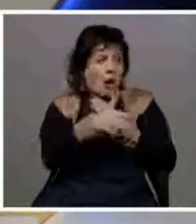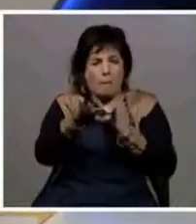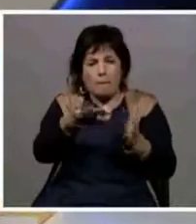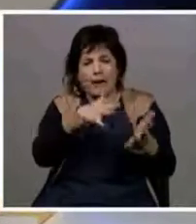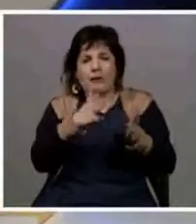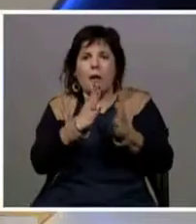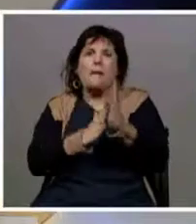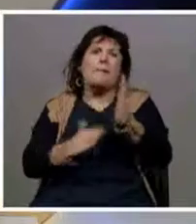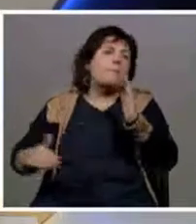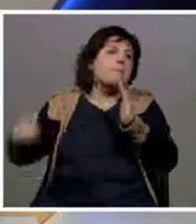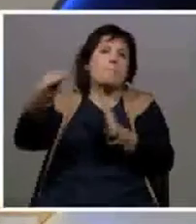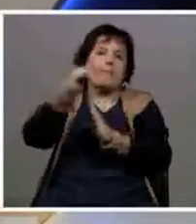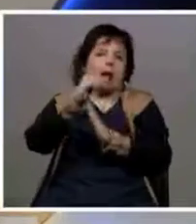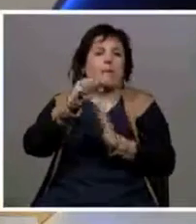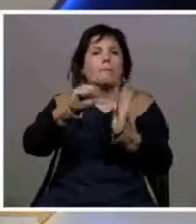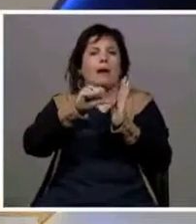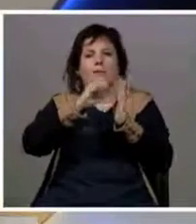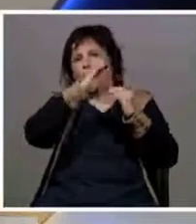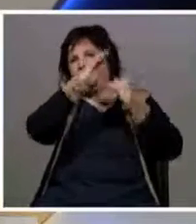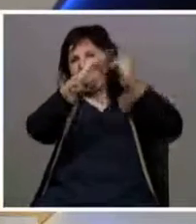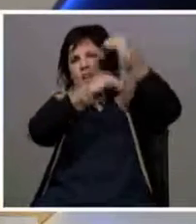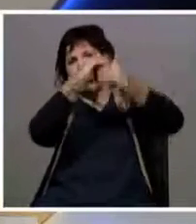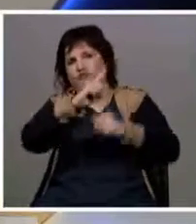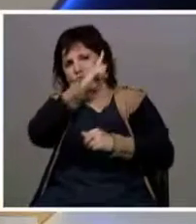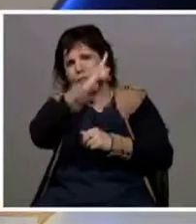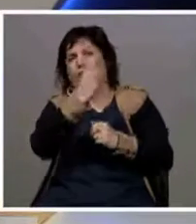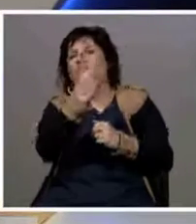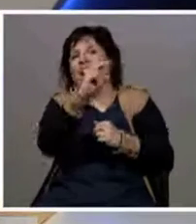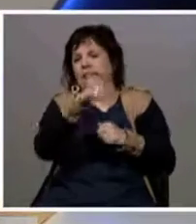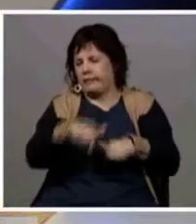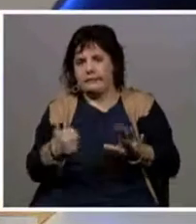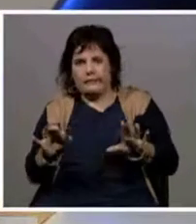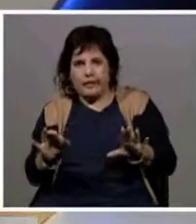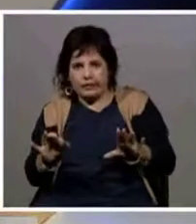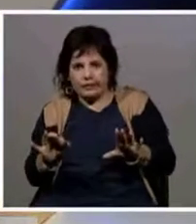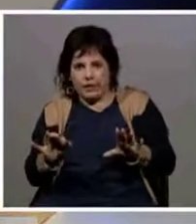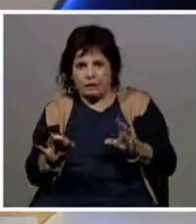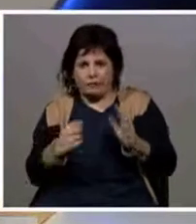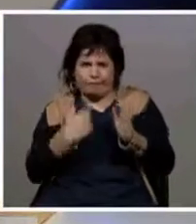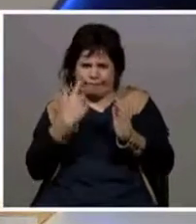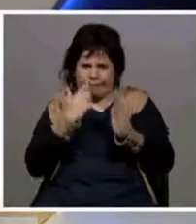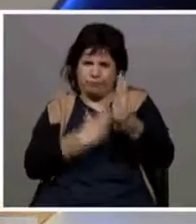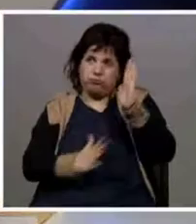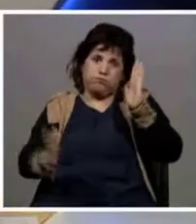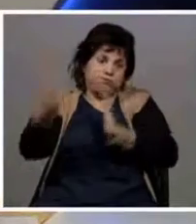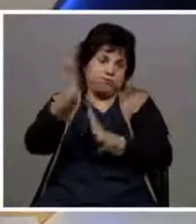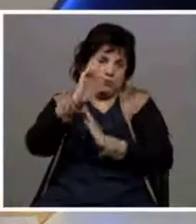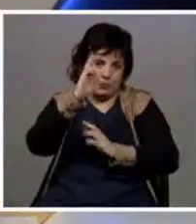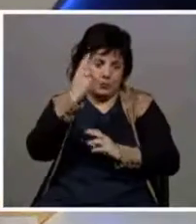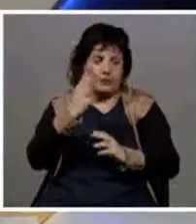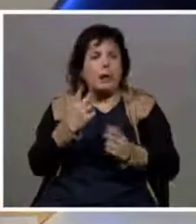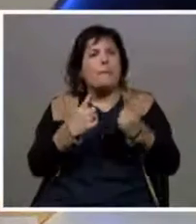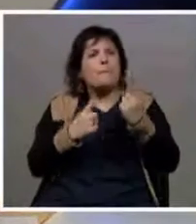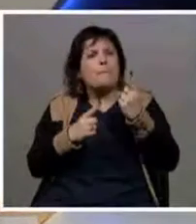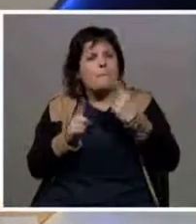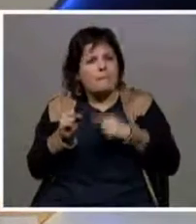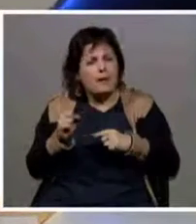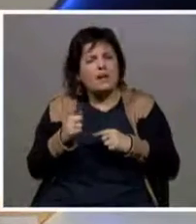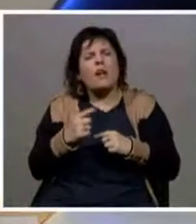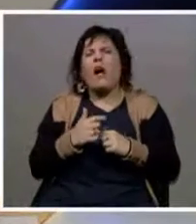por encima de los países desarrollados que están en torno del 2015 20 por mil pero si nosotros además